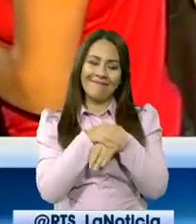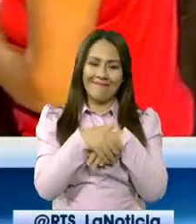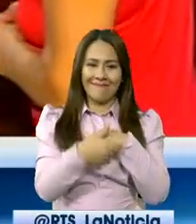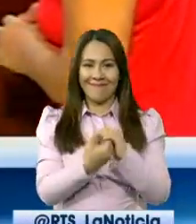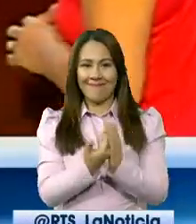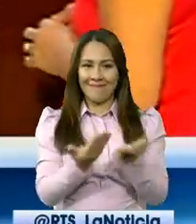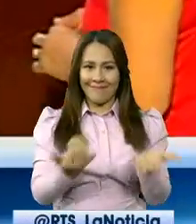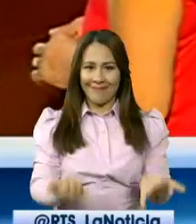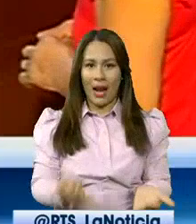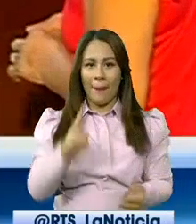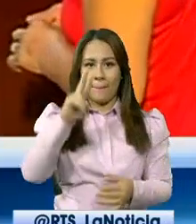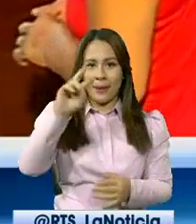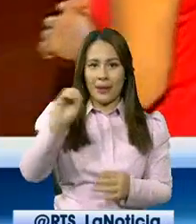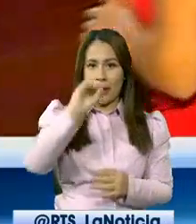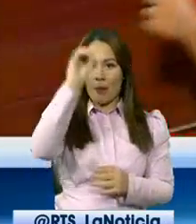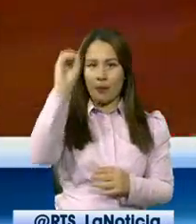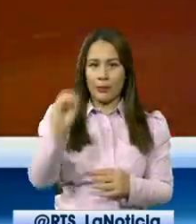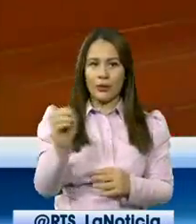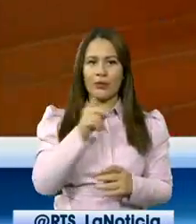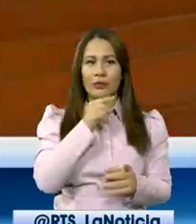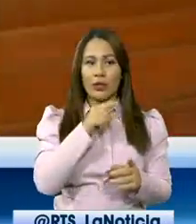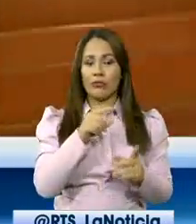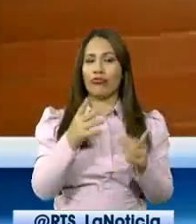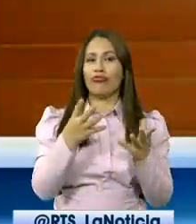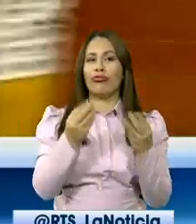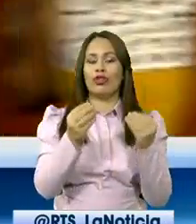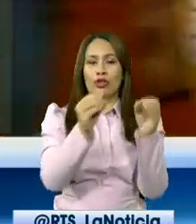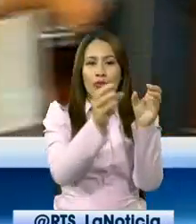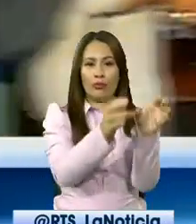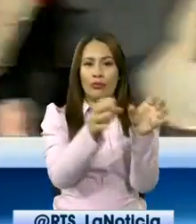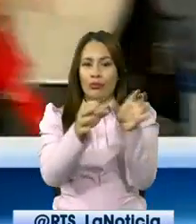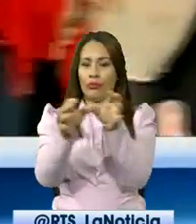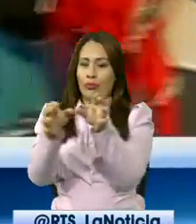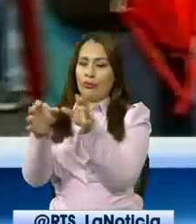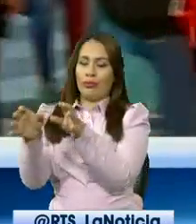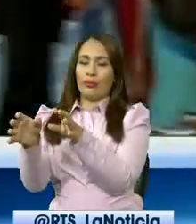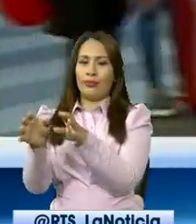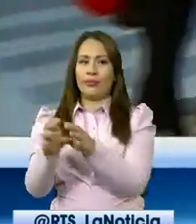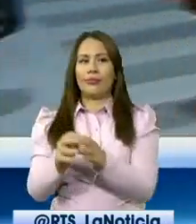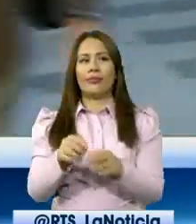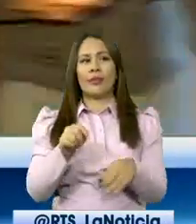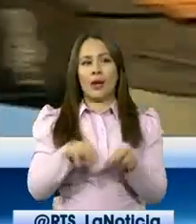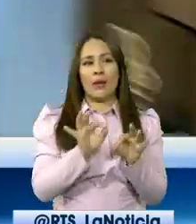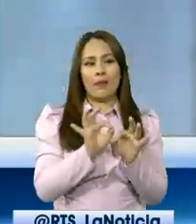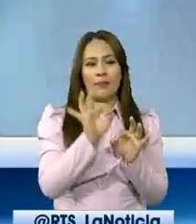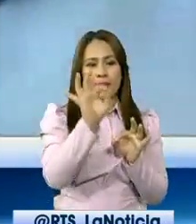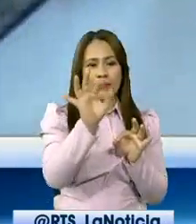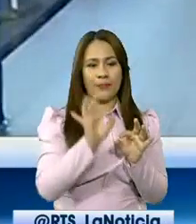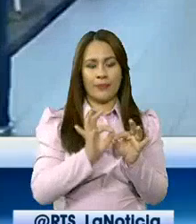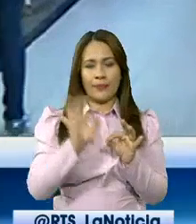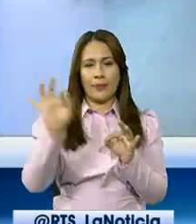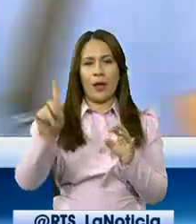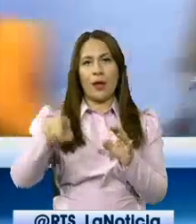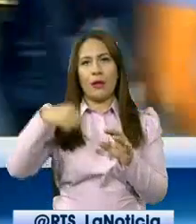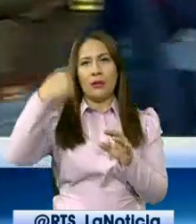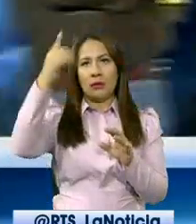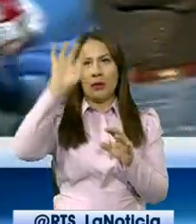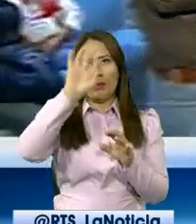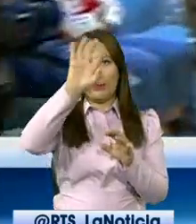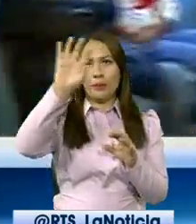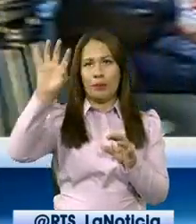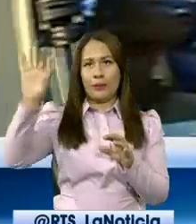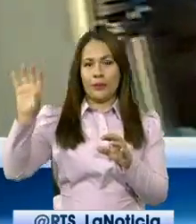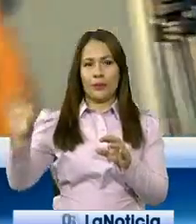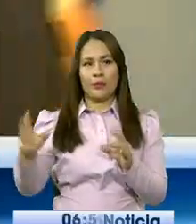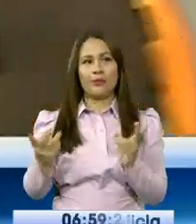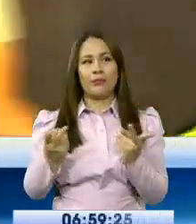El 20% de unidades de todas las oficinas de buses cantonales y provinciales han incrementado el número